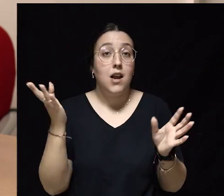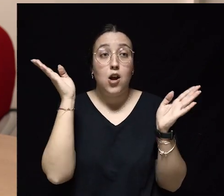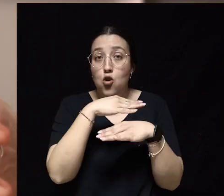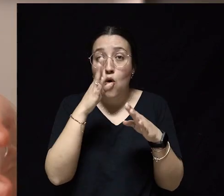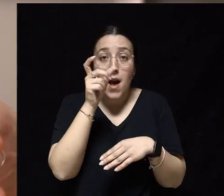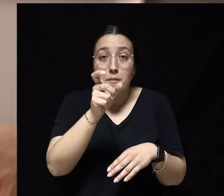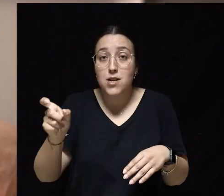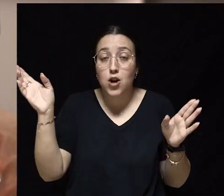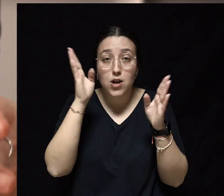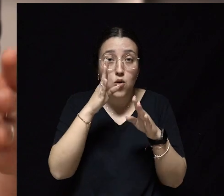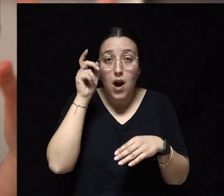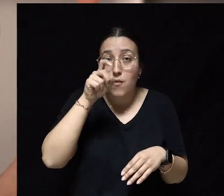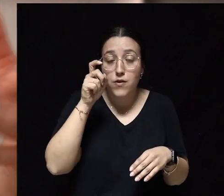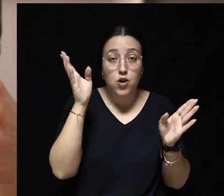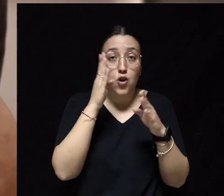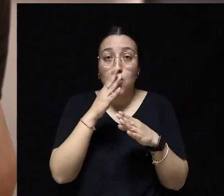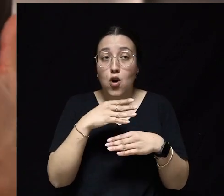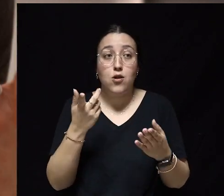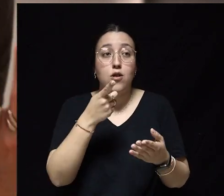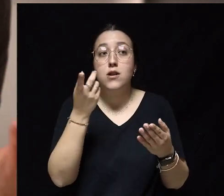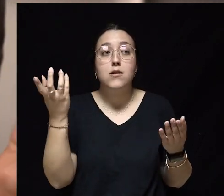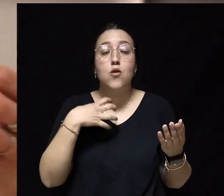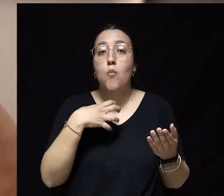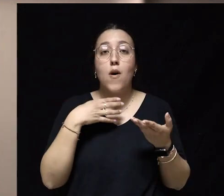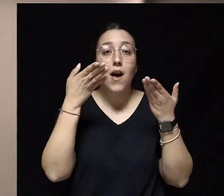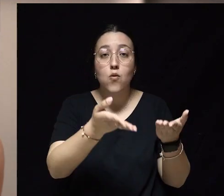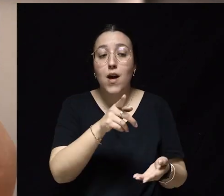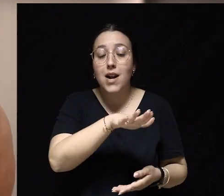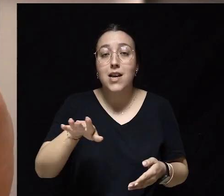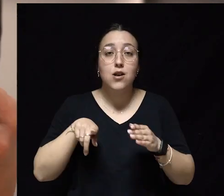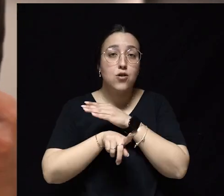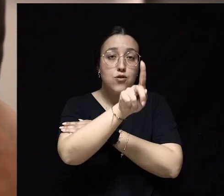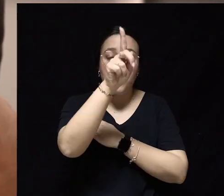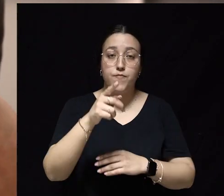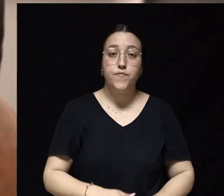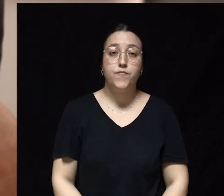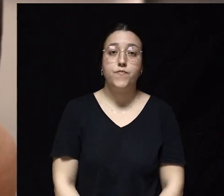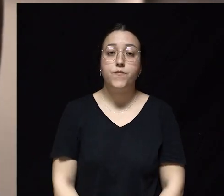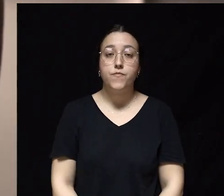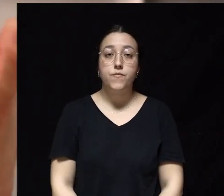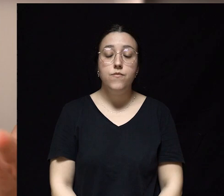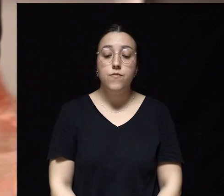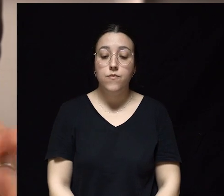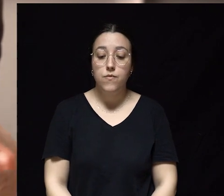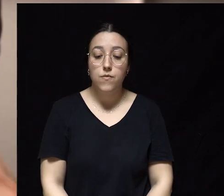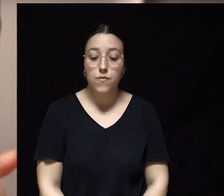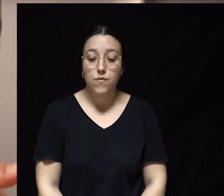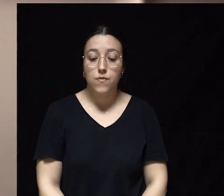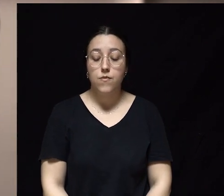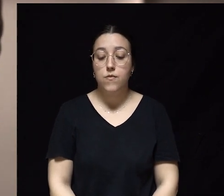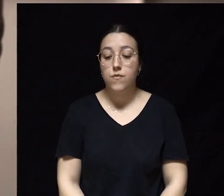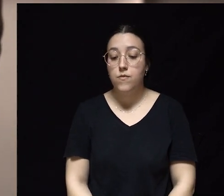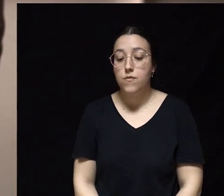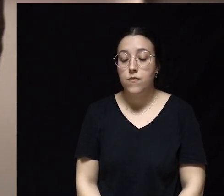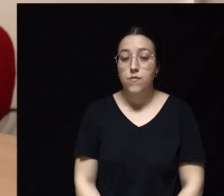educativas especiales, derivadas de que no lo sé si son factores seguramente ambientales, pero hay